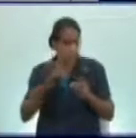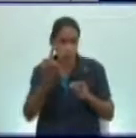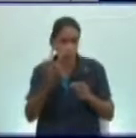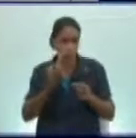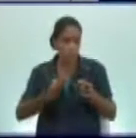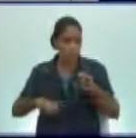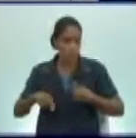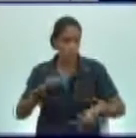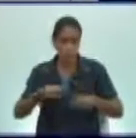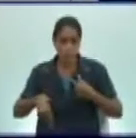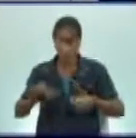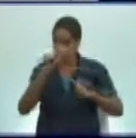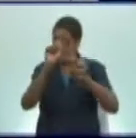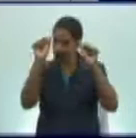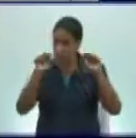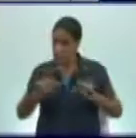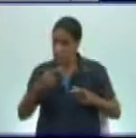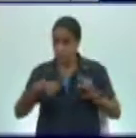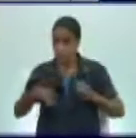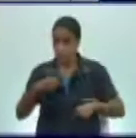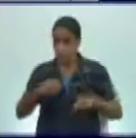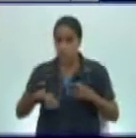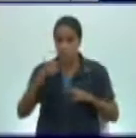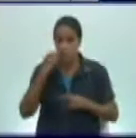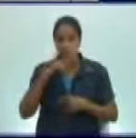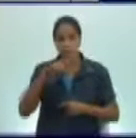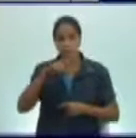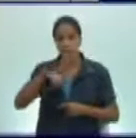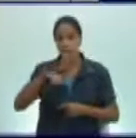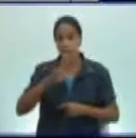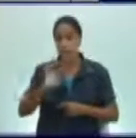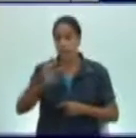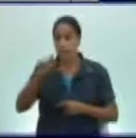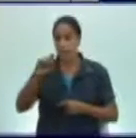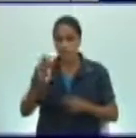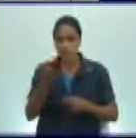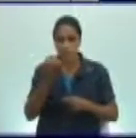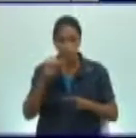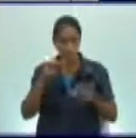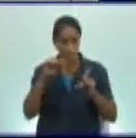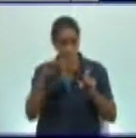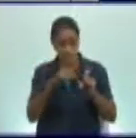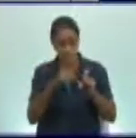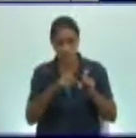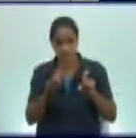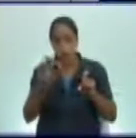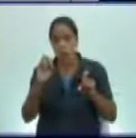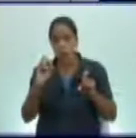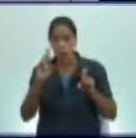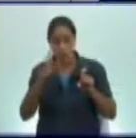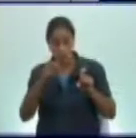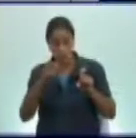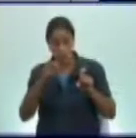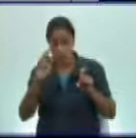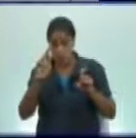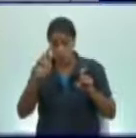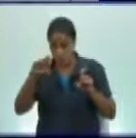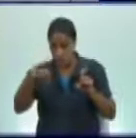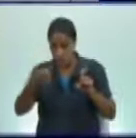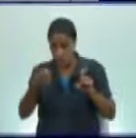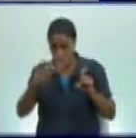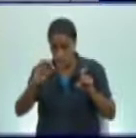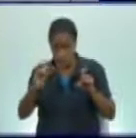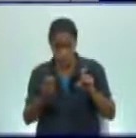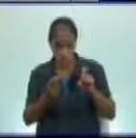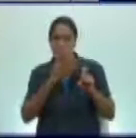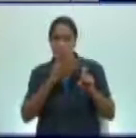vimos también que pueden estar las quetas y la presencia de órganos excretores que se presentan en forma de